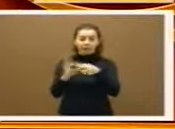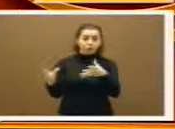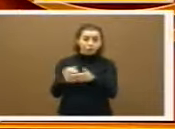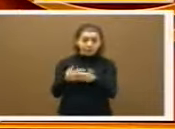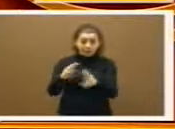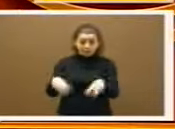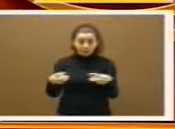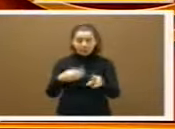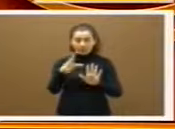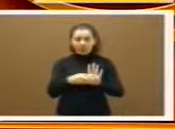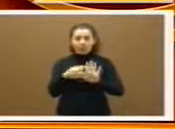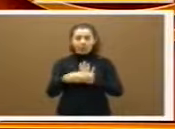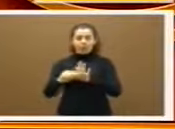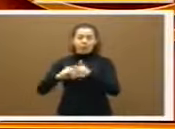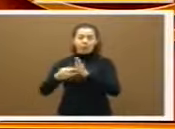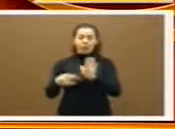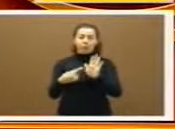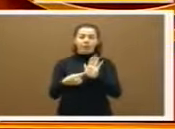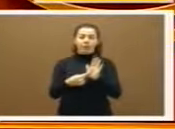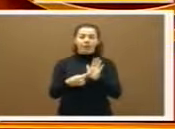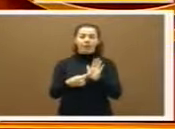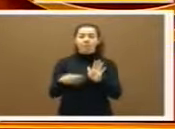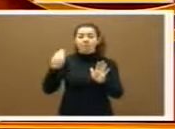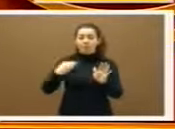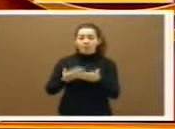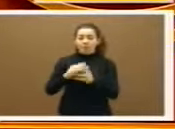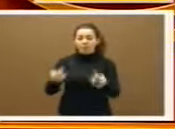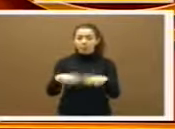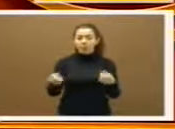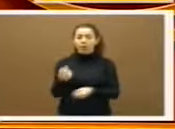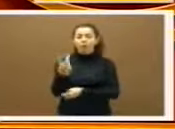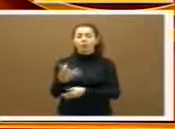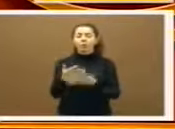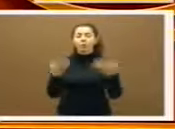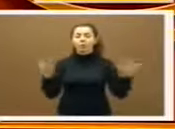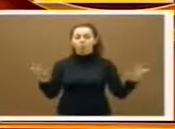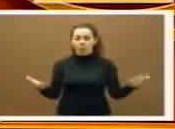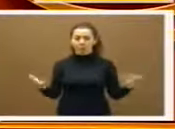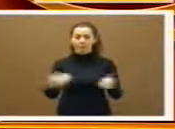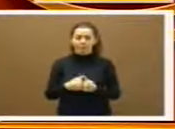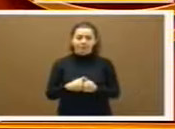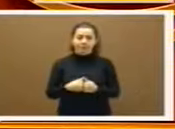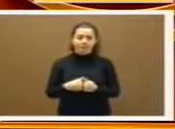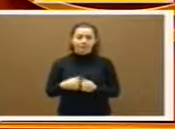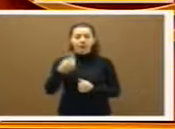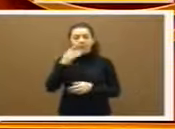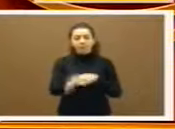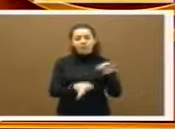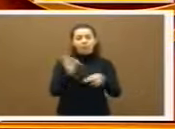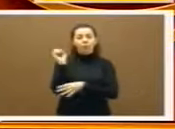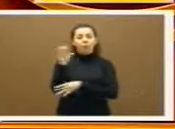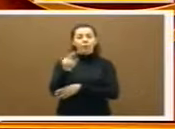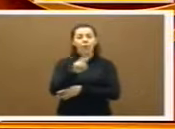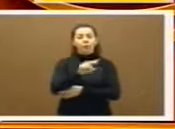incorporan al texto del proyecto de ley y que son las que tienen la siguiente numeración conforme a la ordenación de la ponencia.